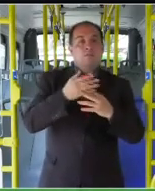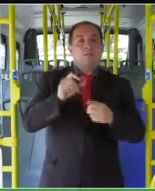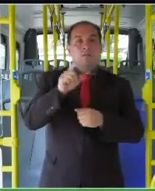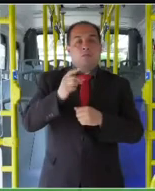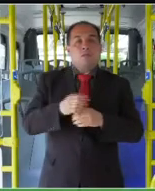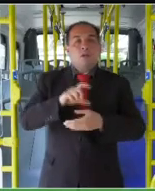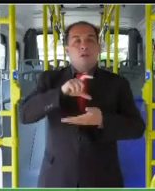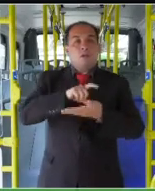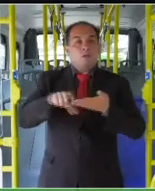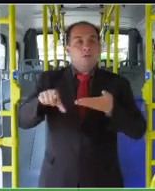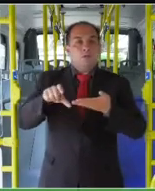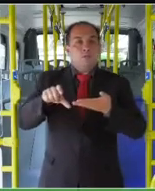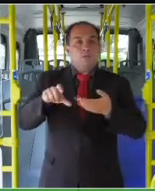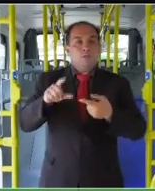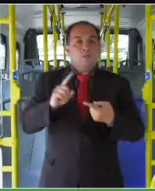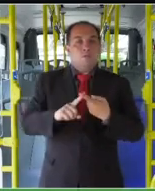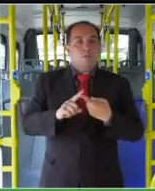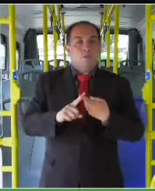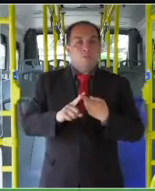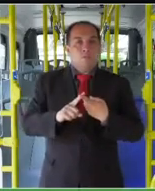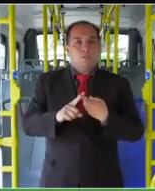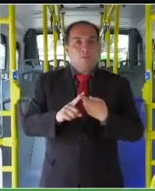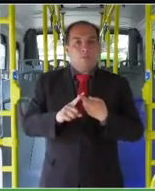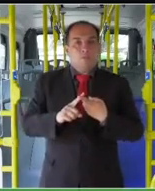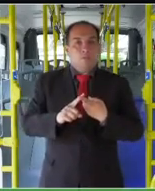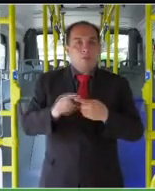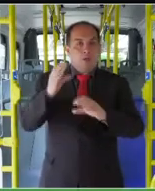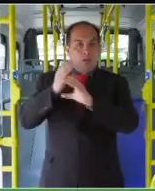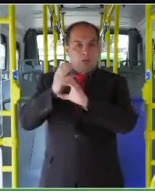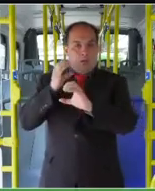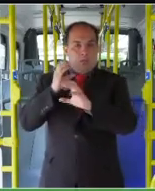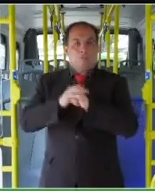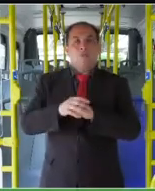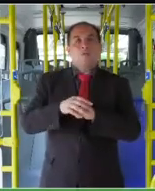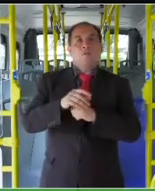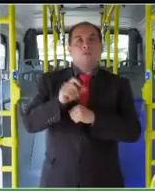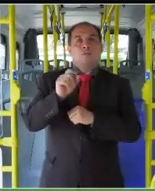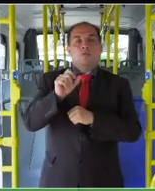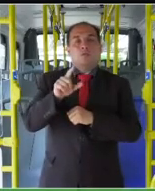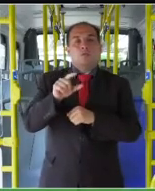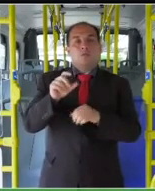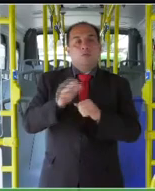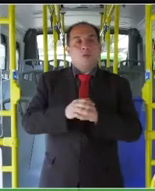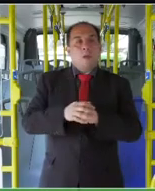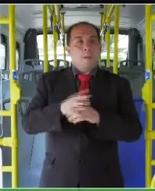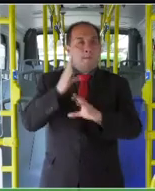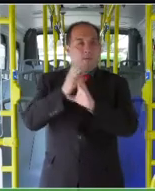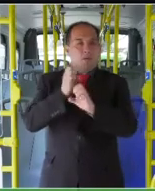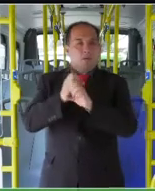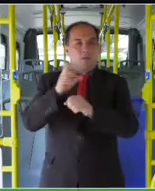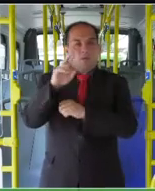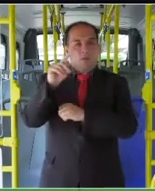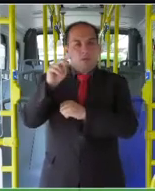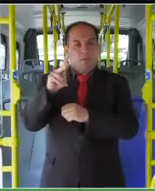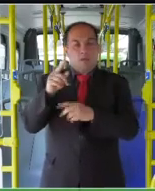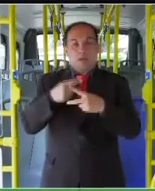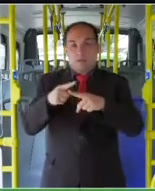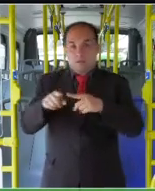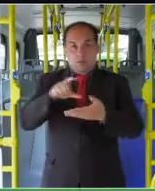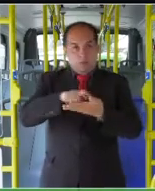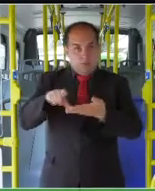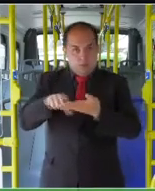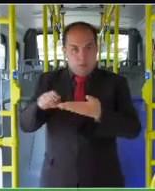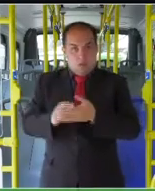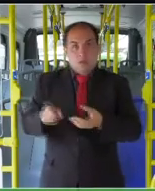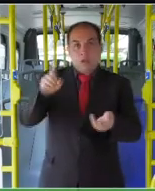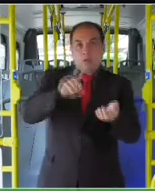los concesionarios o de los operadores del Metrobús como de RTP, de distintos autobuses, la